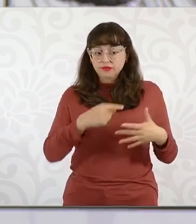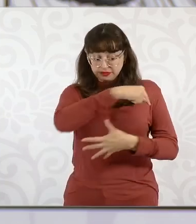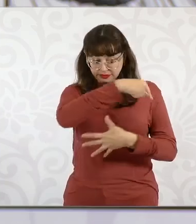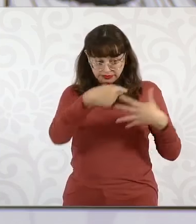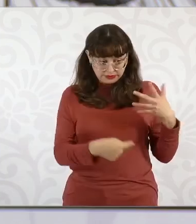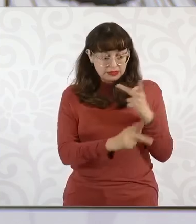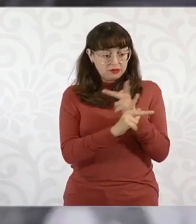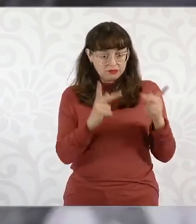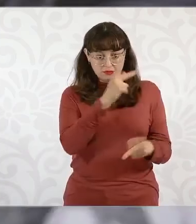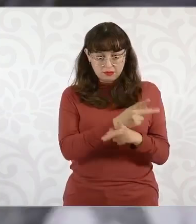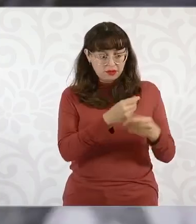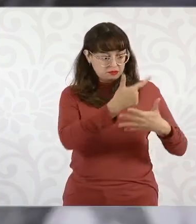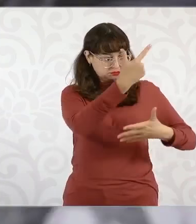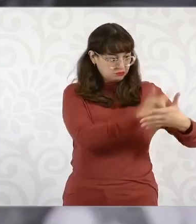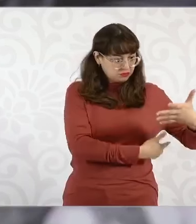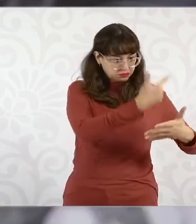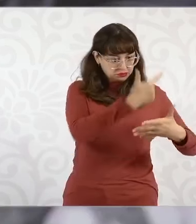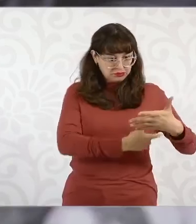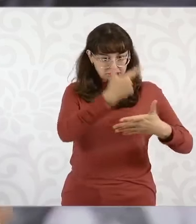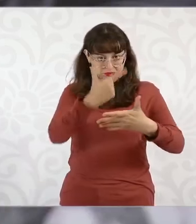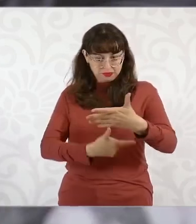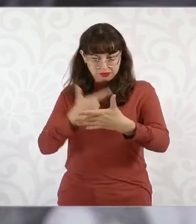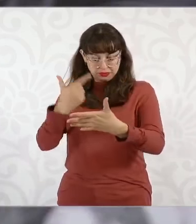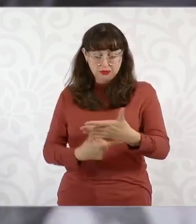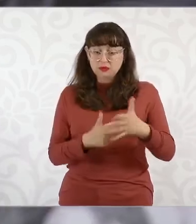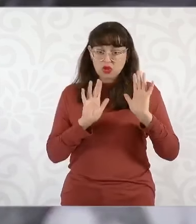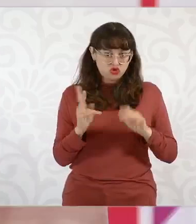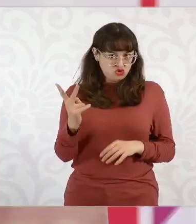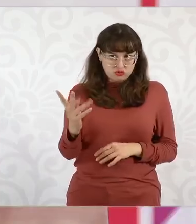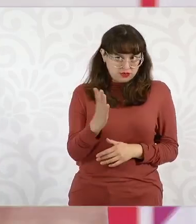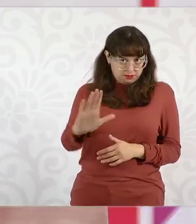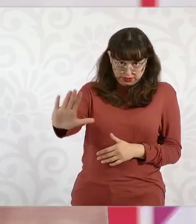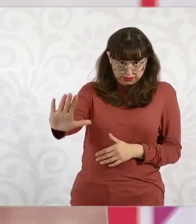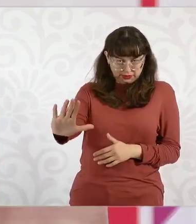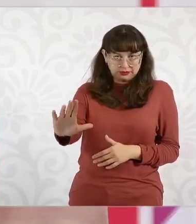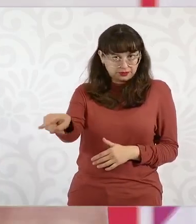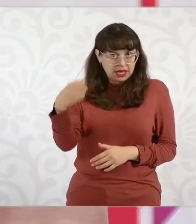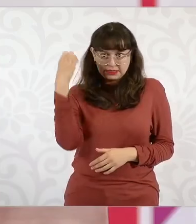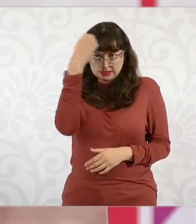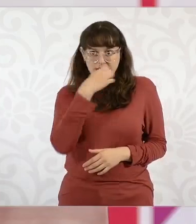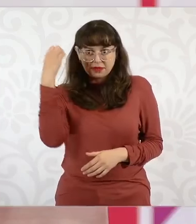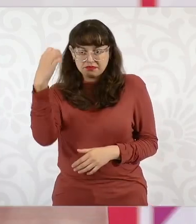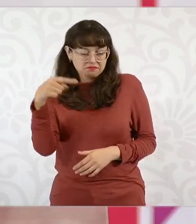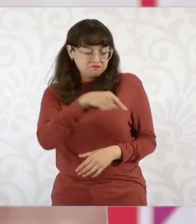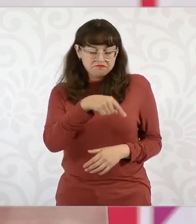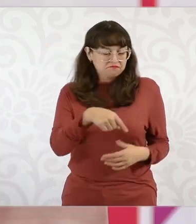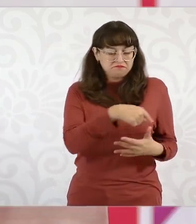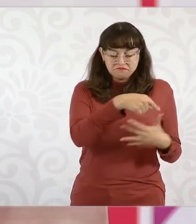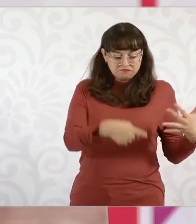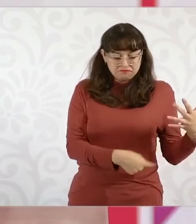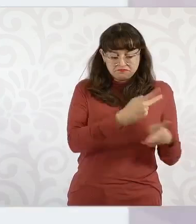O a través de la plataforma pueden inscribirse al examen, pero son las únicas que tienen examen. Todos los demás se quitó el examen del